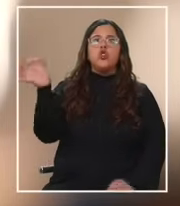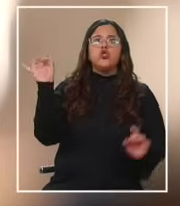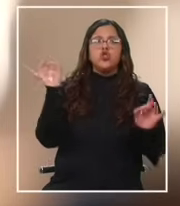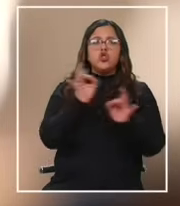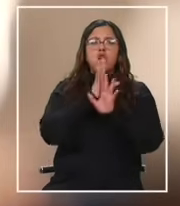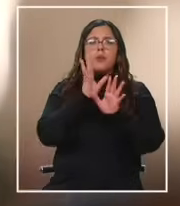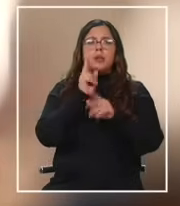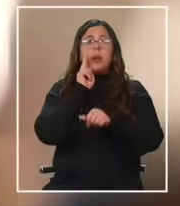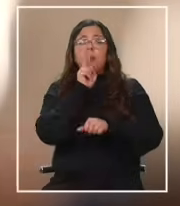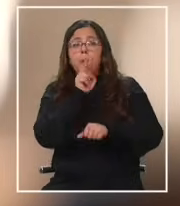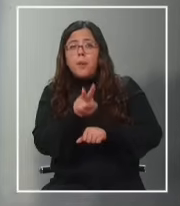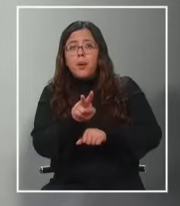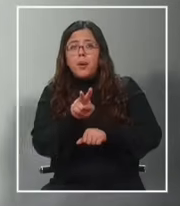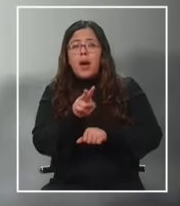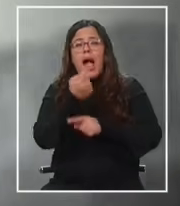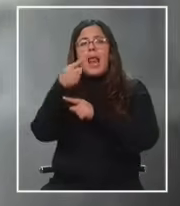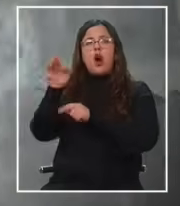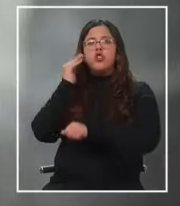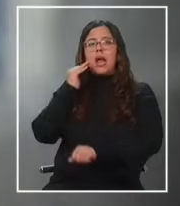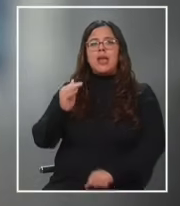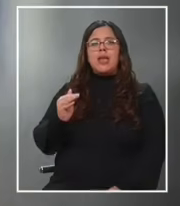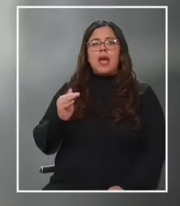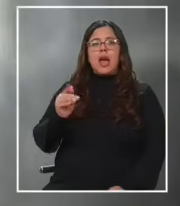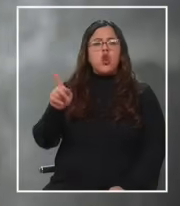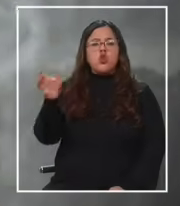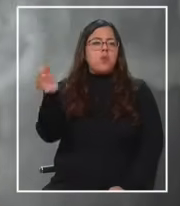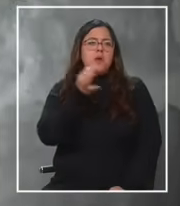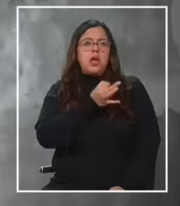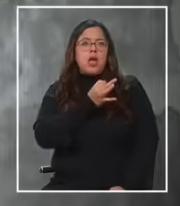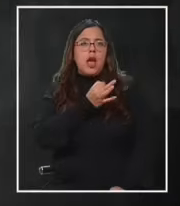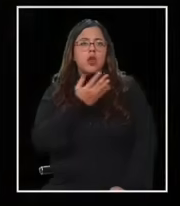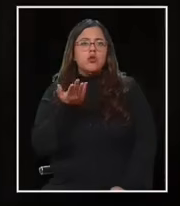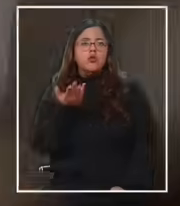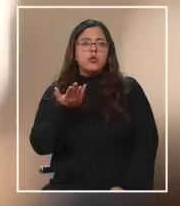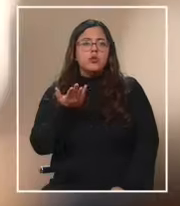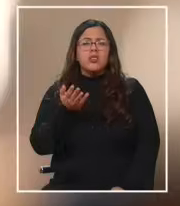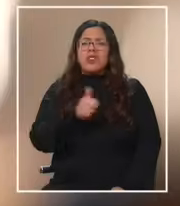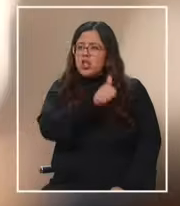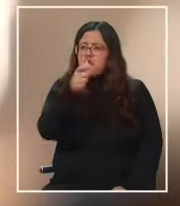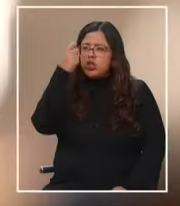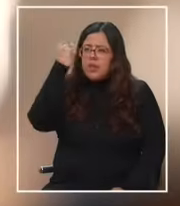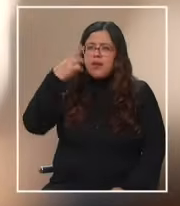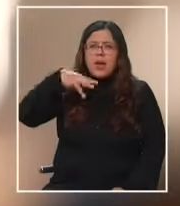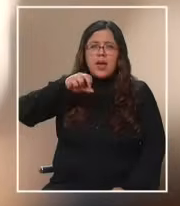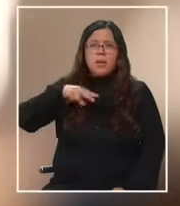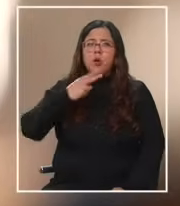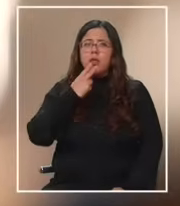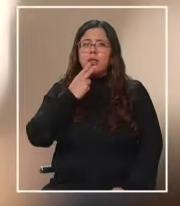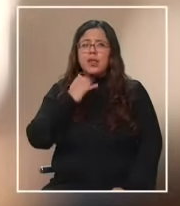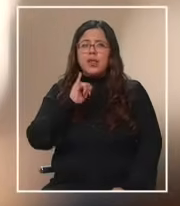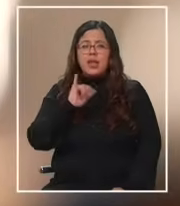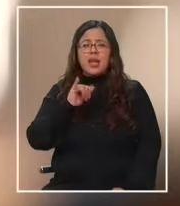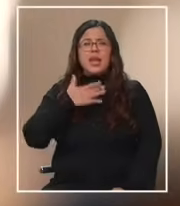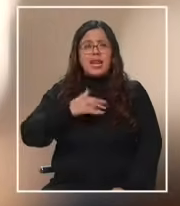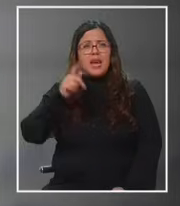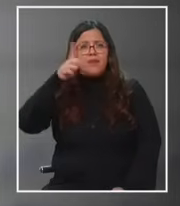solamente mirar a la otra niña. A mí no me dijeron qué dedos. ¿Todos sabían que Monty se quería escapar?